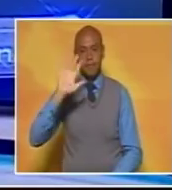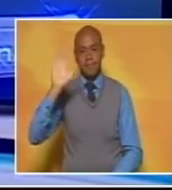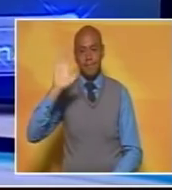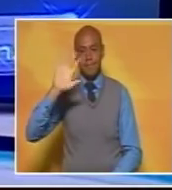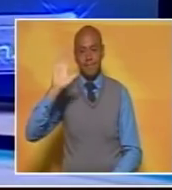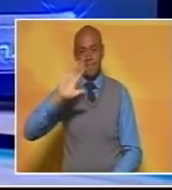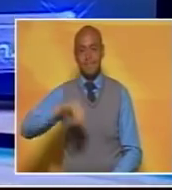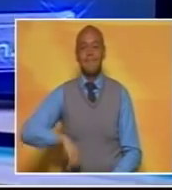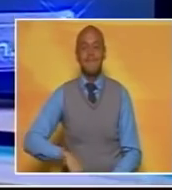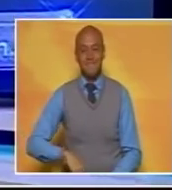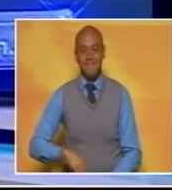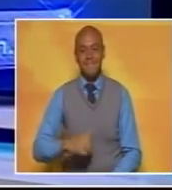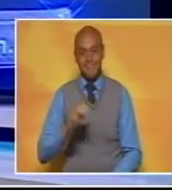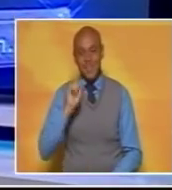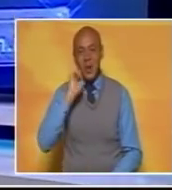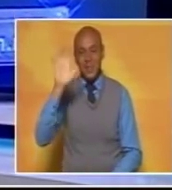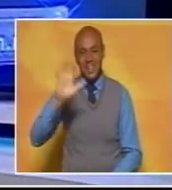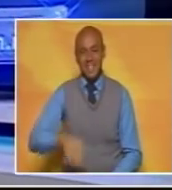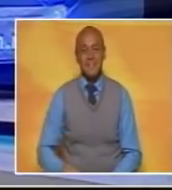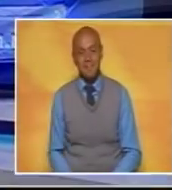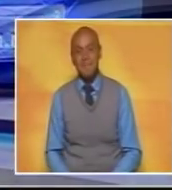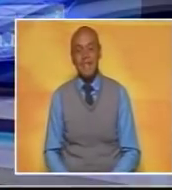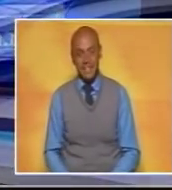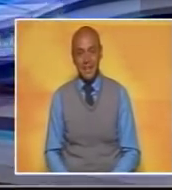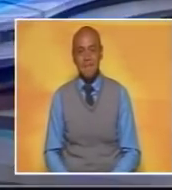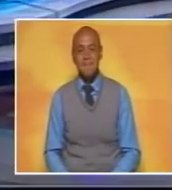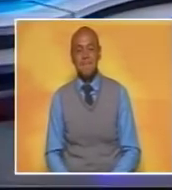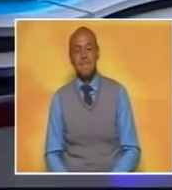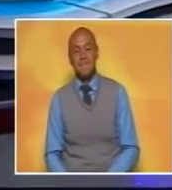señas. Bienvenido, Ángel.